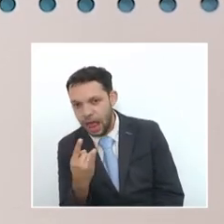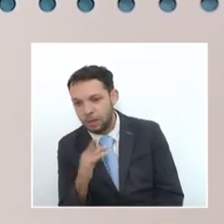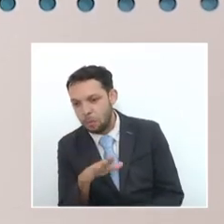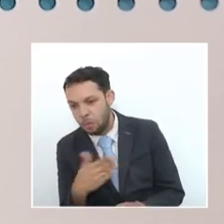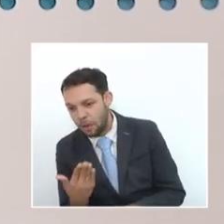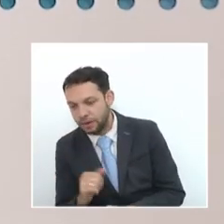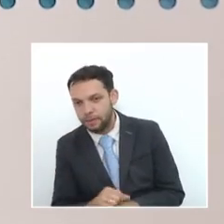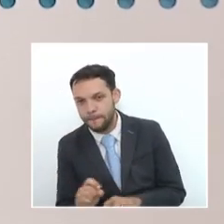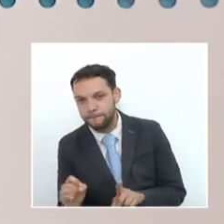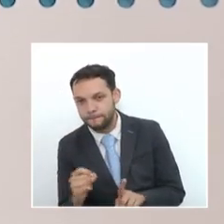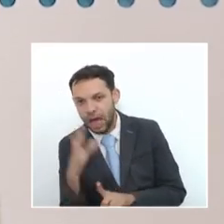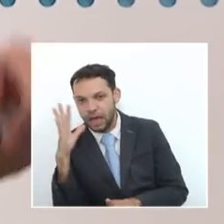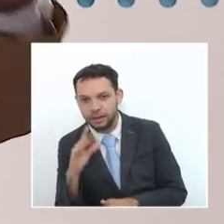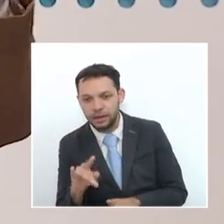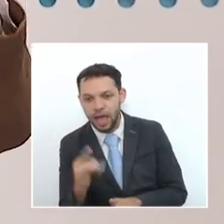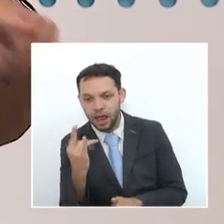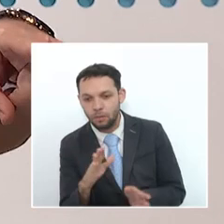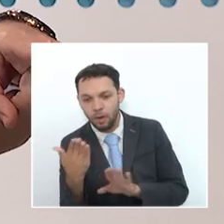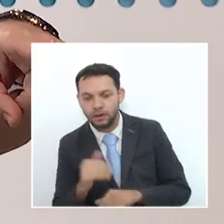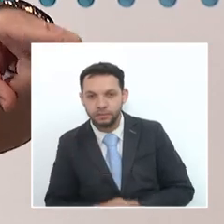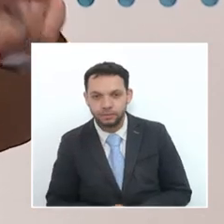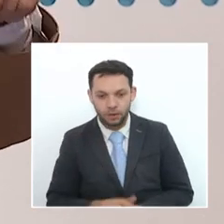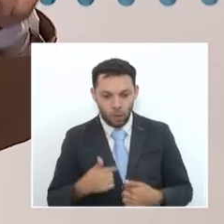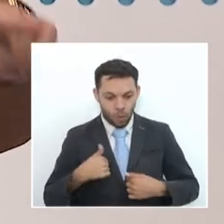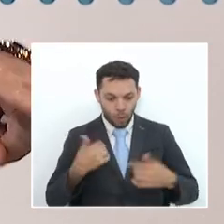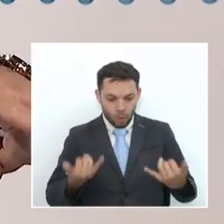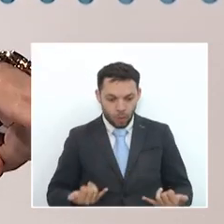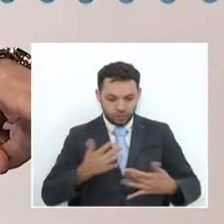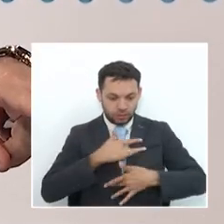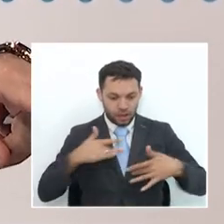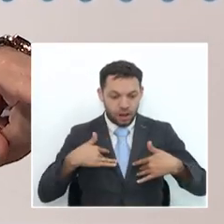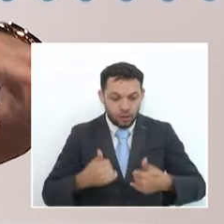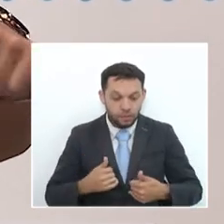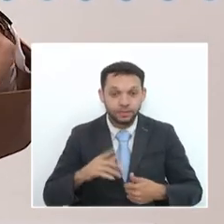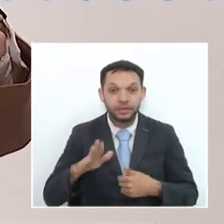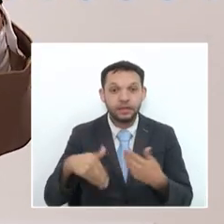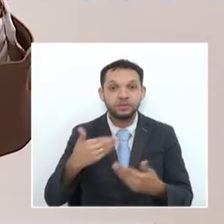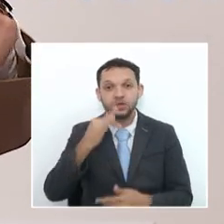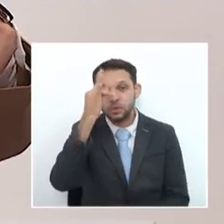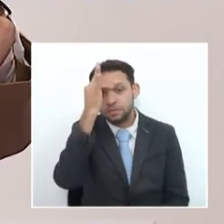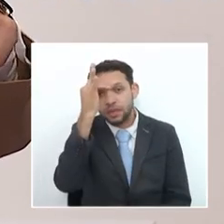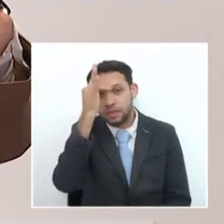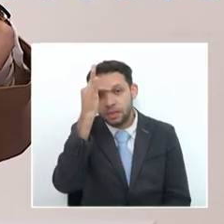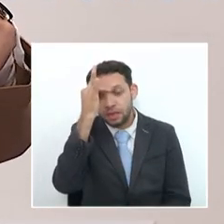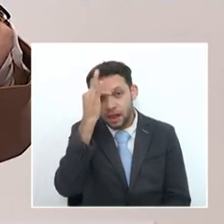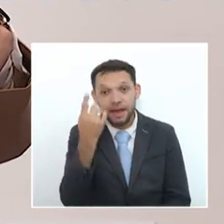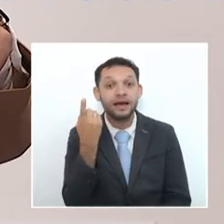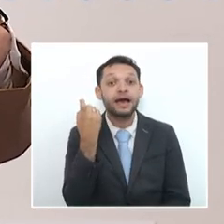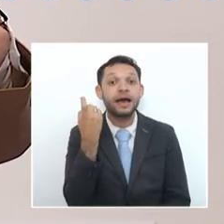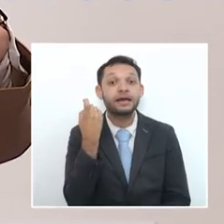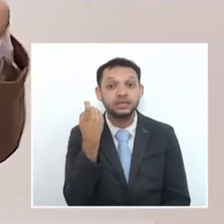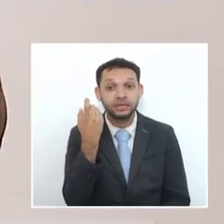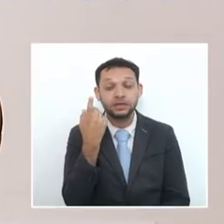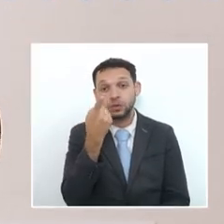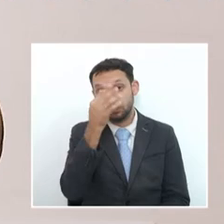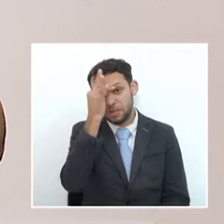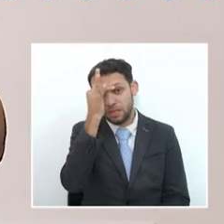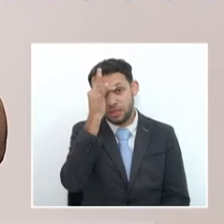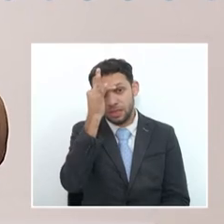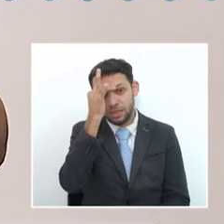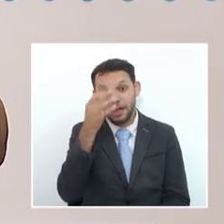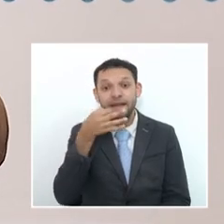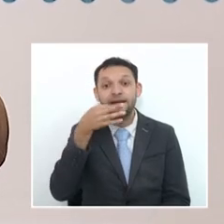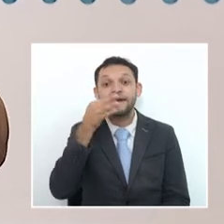están aliviados. Pero cuando yo voy al hospital a pasar ronda, como estuve ayer toda la mañana en el hospital de Caldas pasando ronda